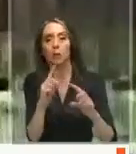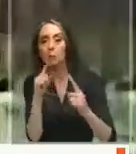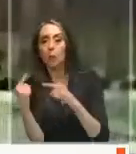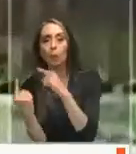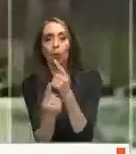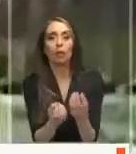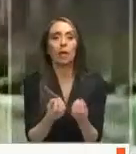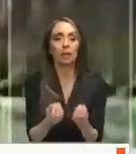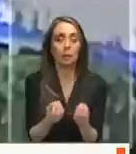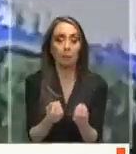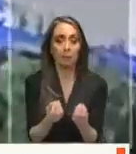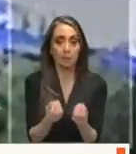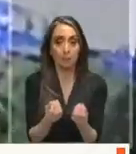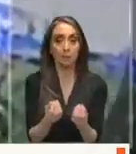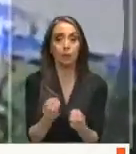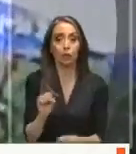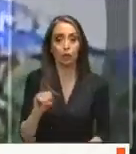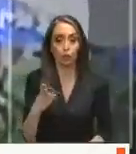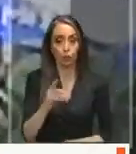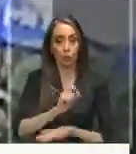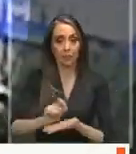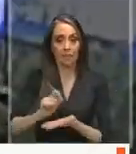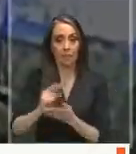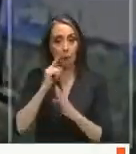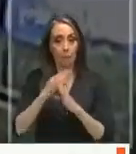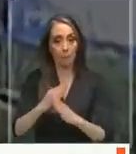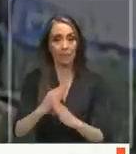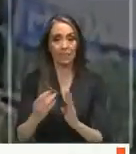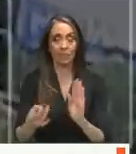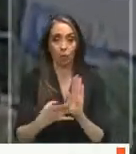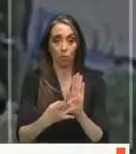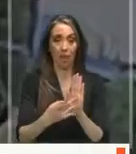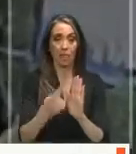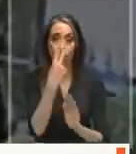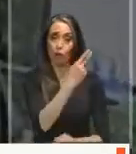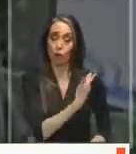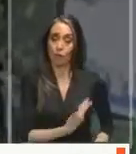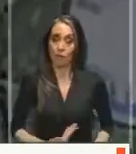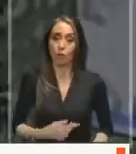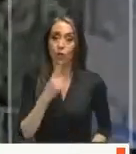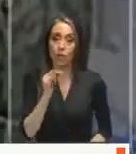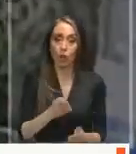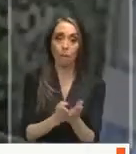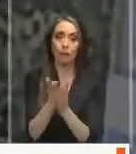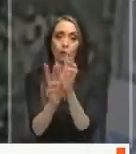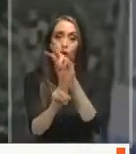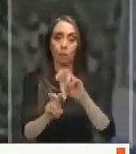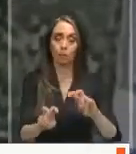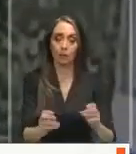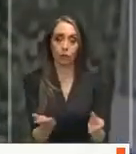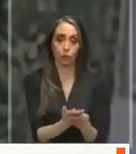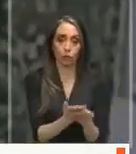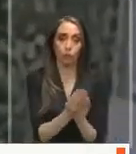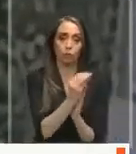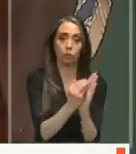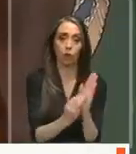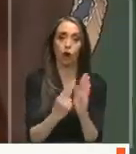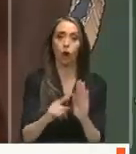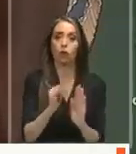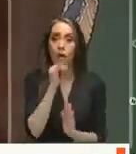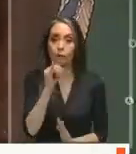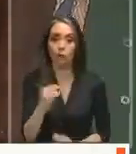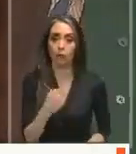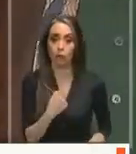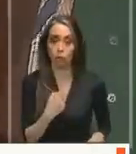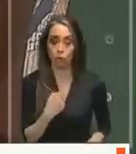ocurrido. Fue el propio subsecretario de Prevención del Delito quien confirmó la investigación y entregó otros detalles. Me